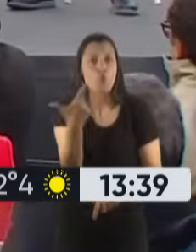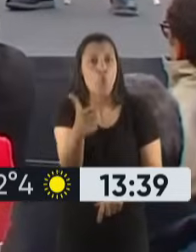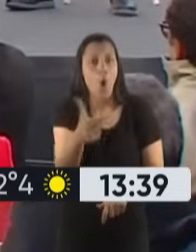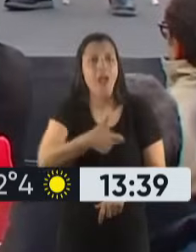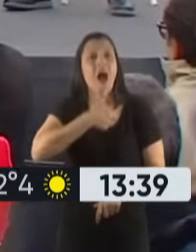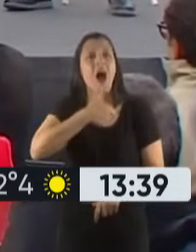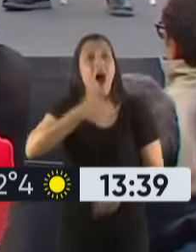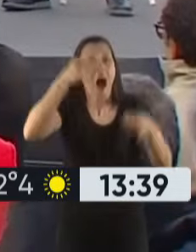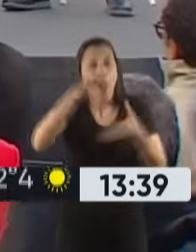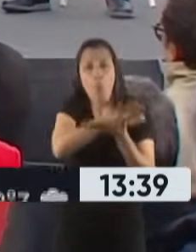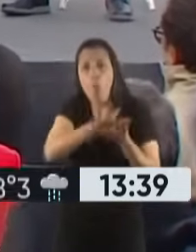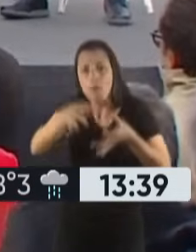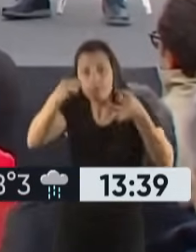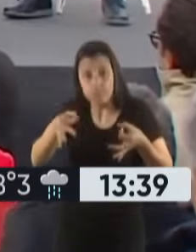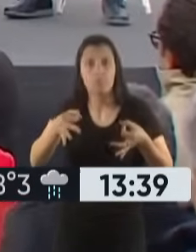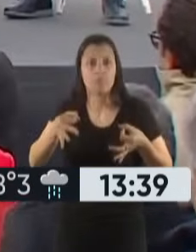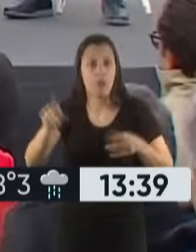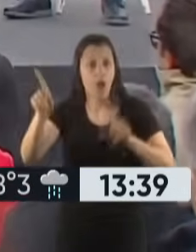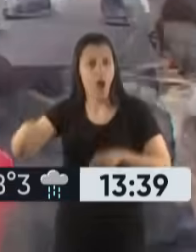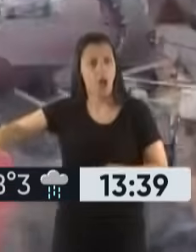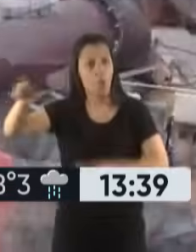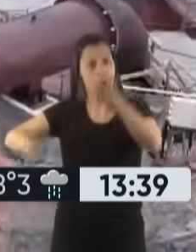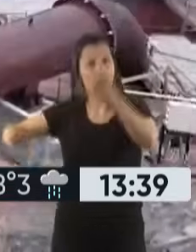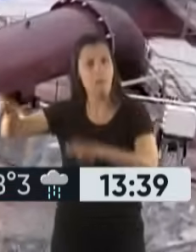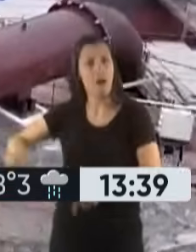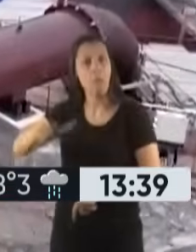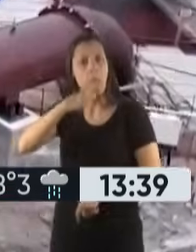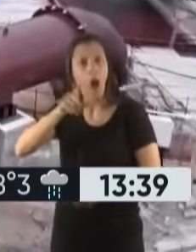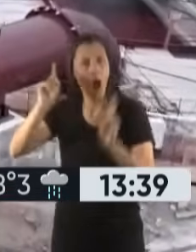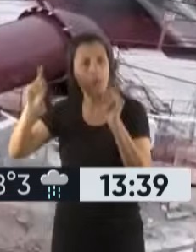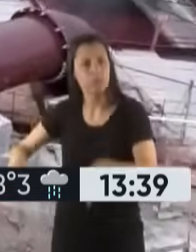potable. Y los que ignoran de manera